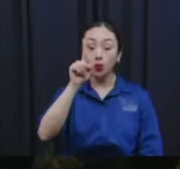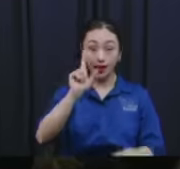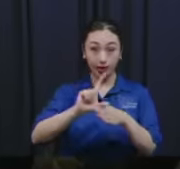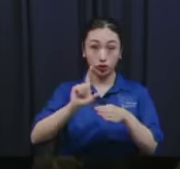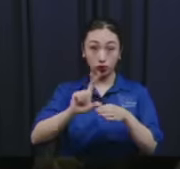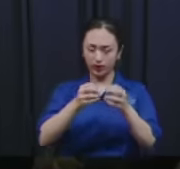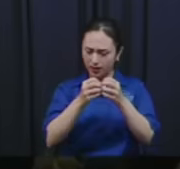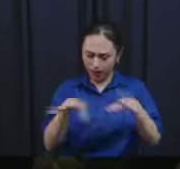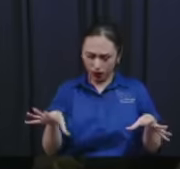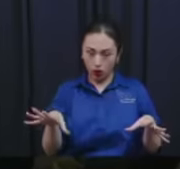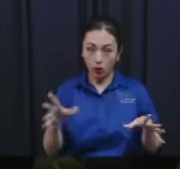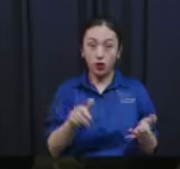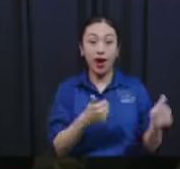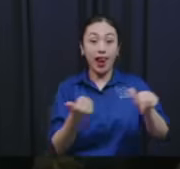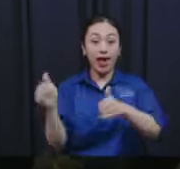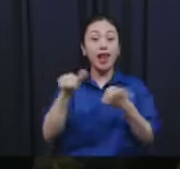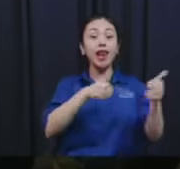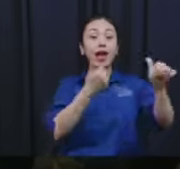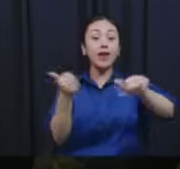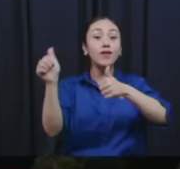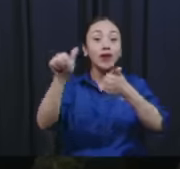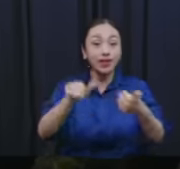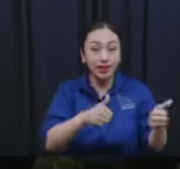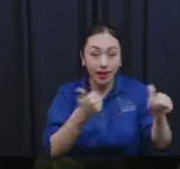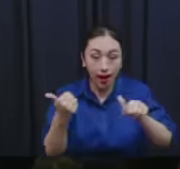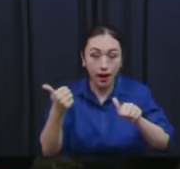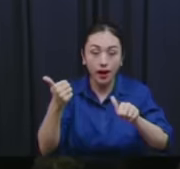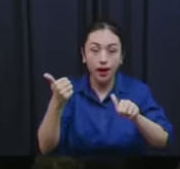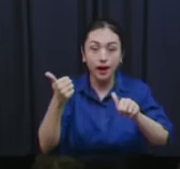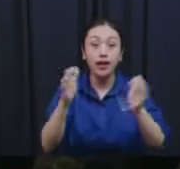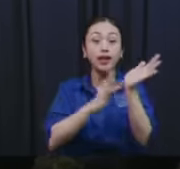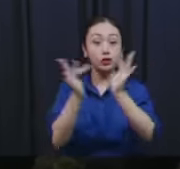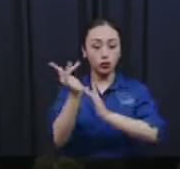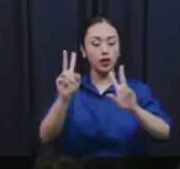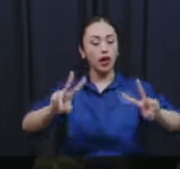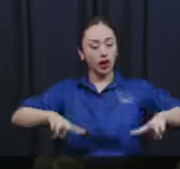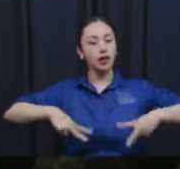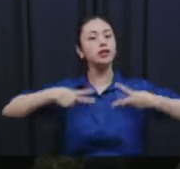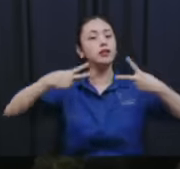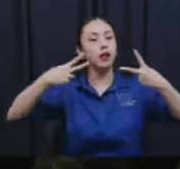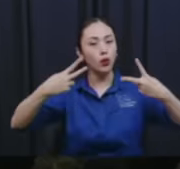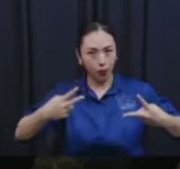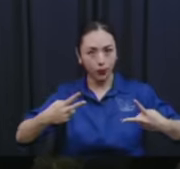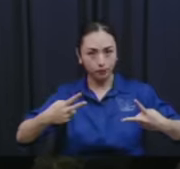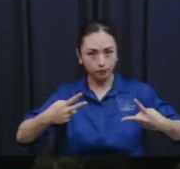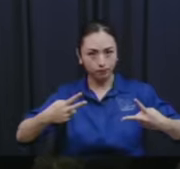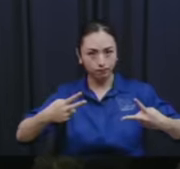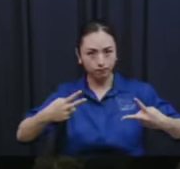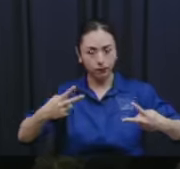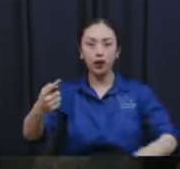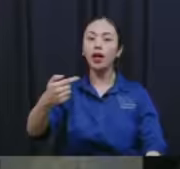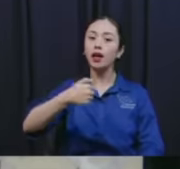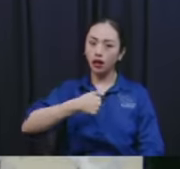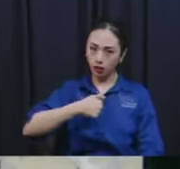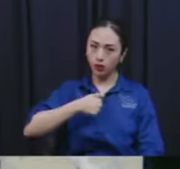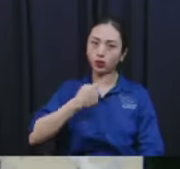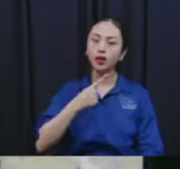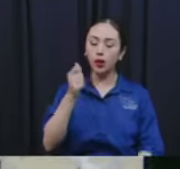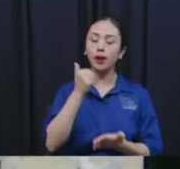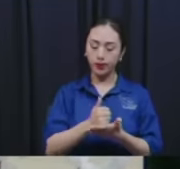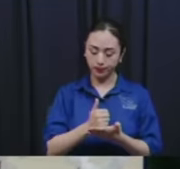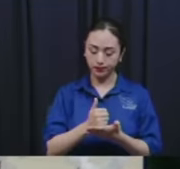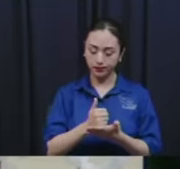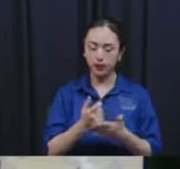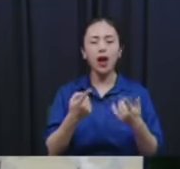y que por eso Jesús viene a recuperar la alabanza para el padre Amén Estoy totalmente de acuerdo y me apunto con ese tema